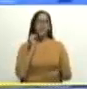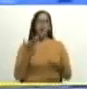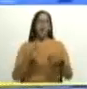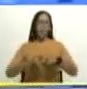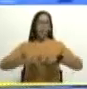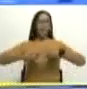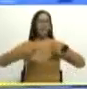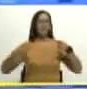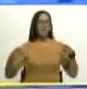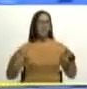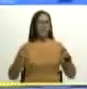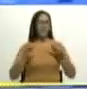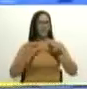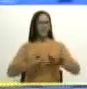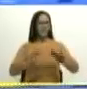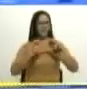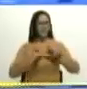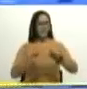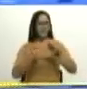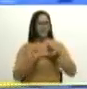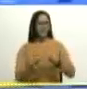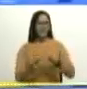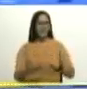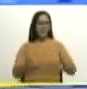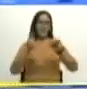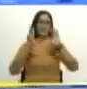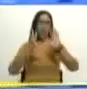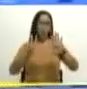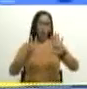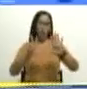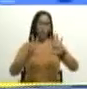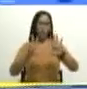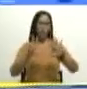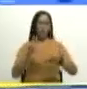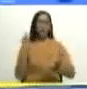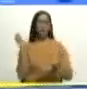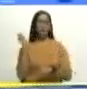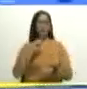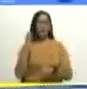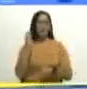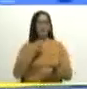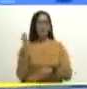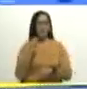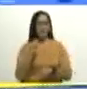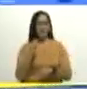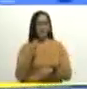crecimiento continuo, consecutivo, de 8 trimestres, que